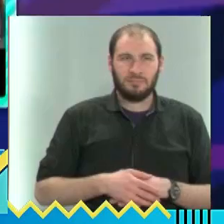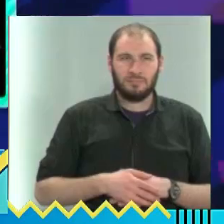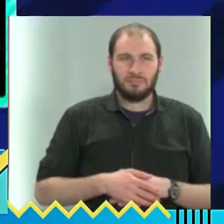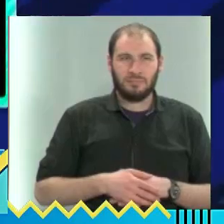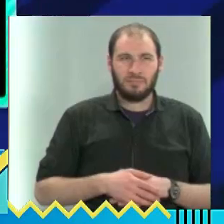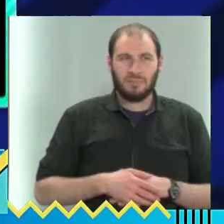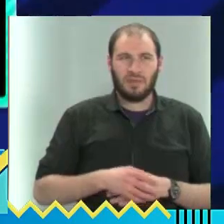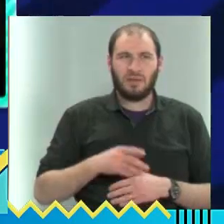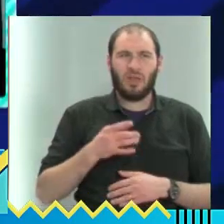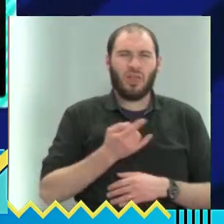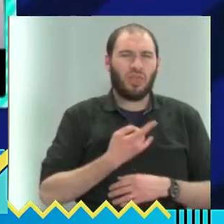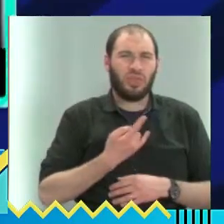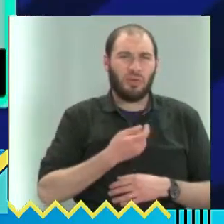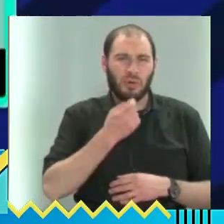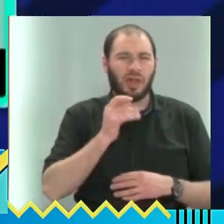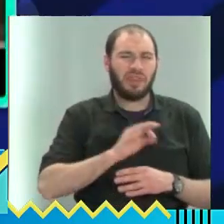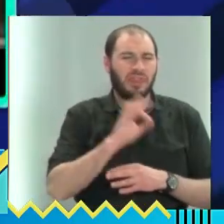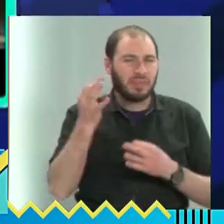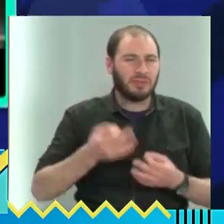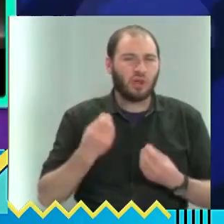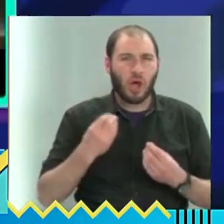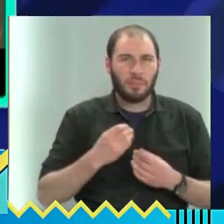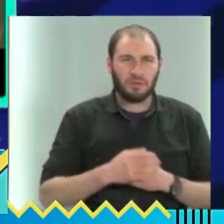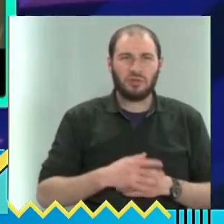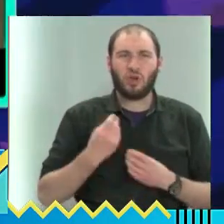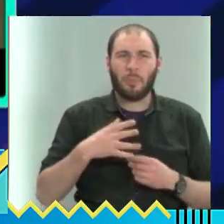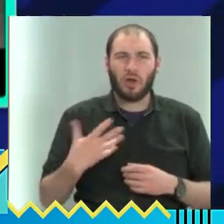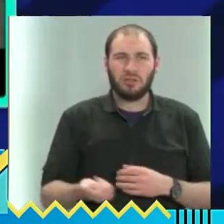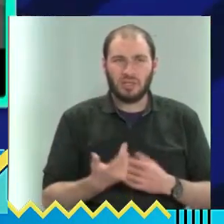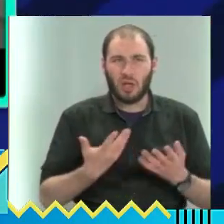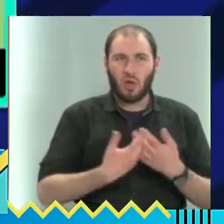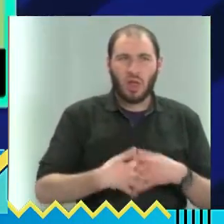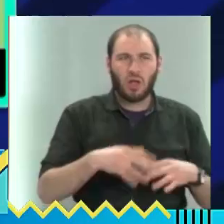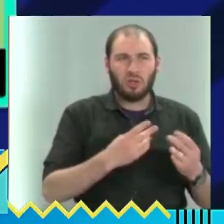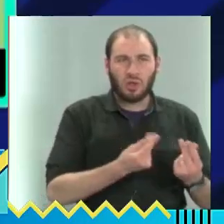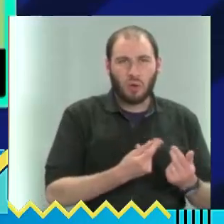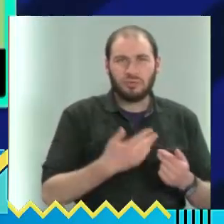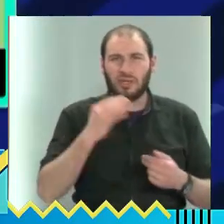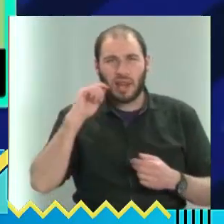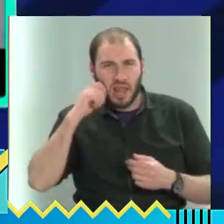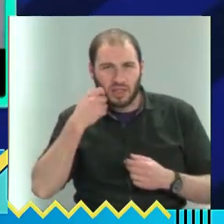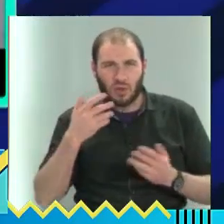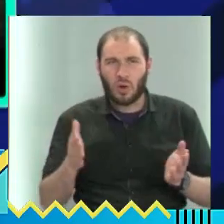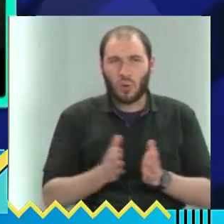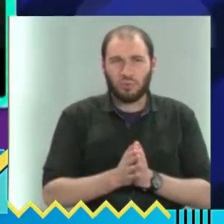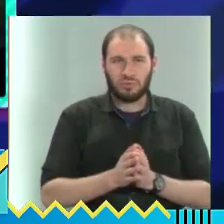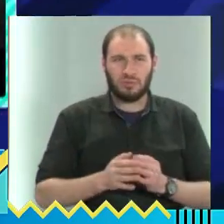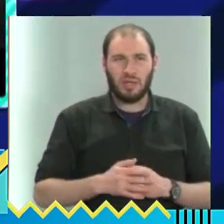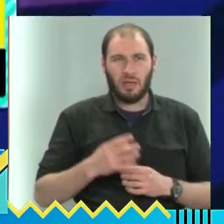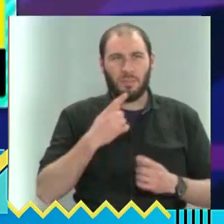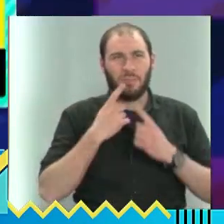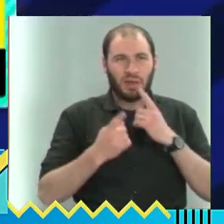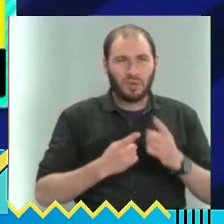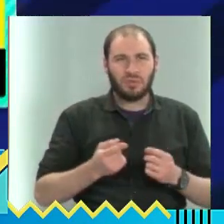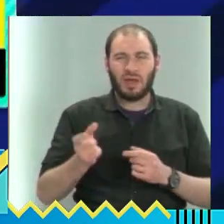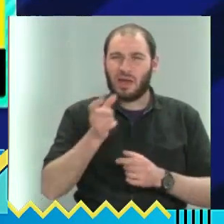¿De dónde viene un buen diseño? ¿Cómo se logra unir lo útil y lo bonito al mismo tiempo? Estas preguntas